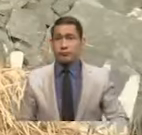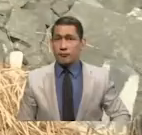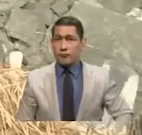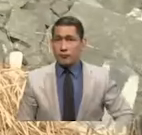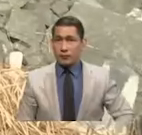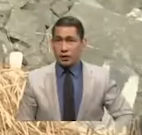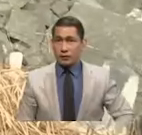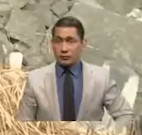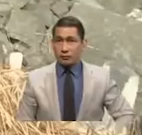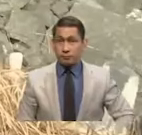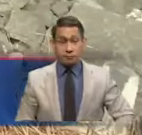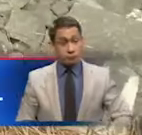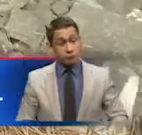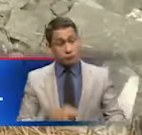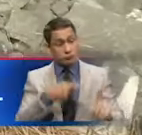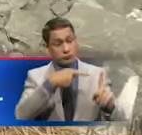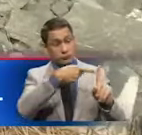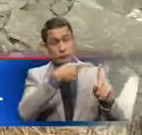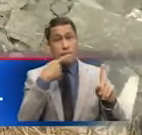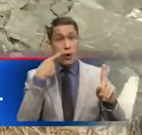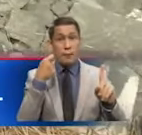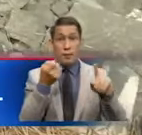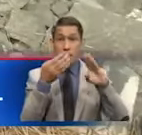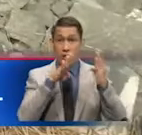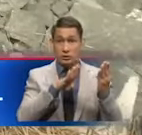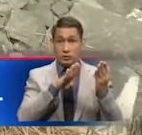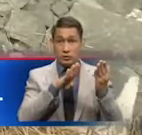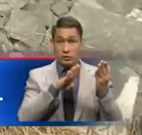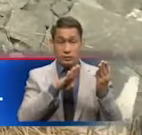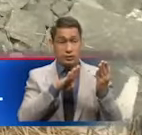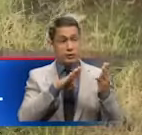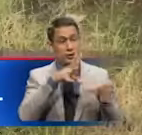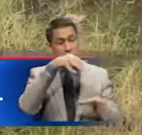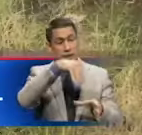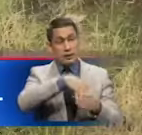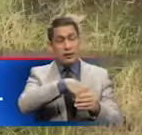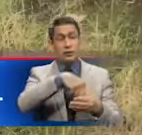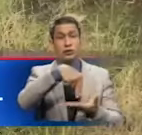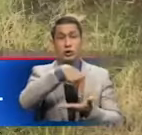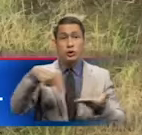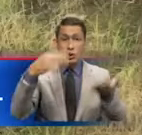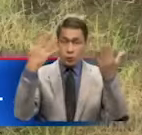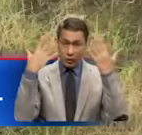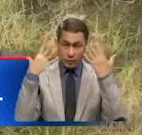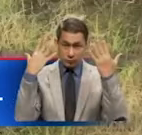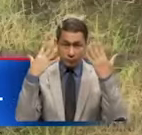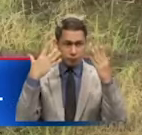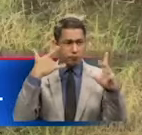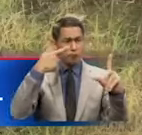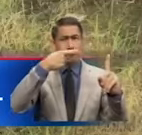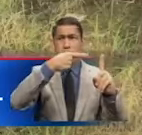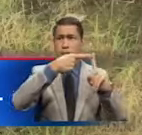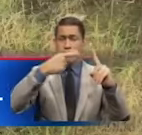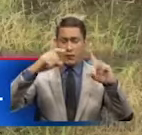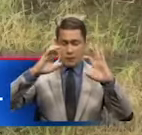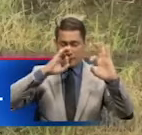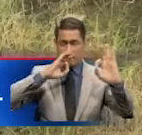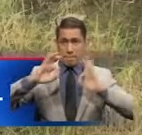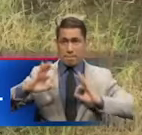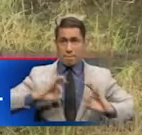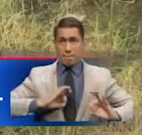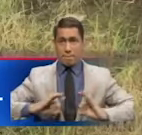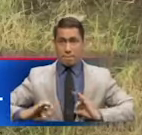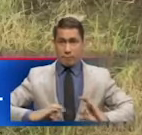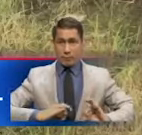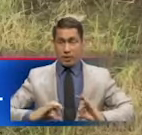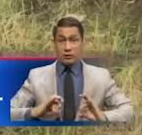El cuerpo del hombre hallado en el sector de la Valerio Estacio, en el noroeste de Guayaquil, presentaba varios disparos. Según